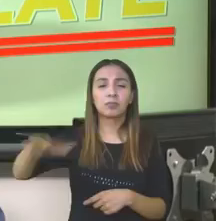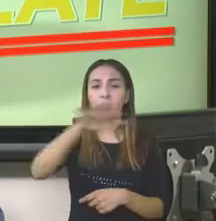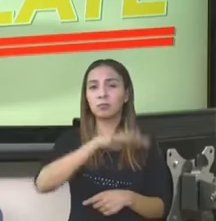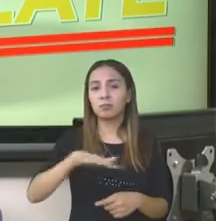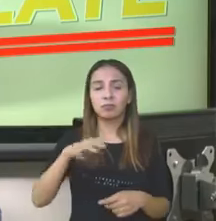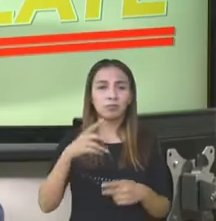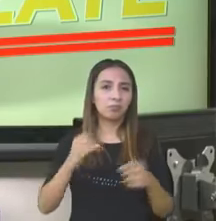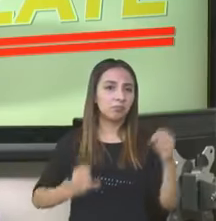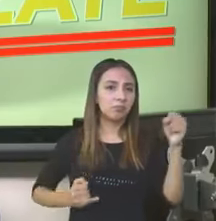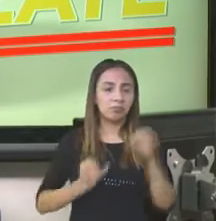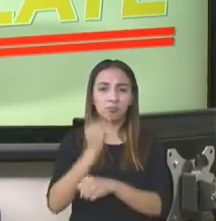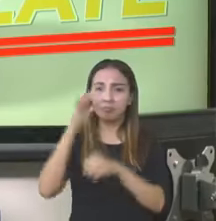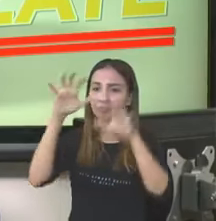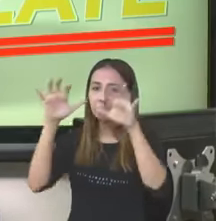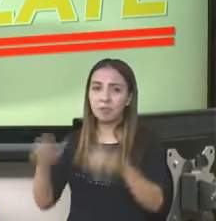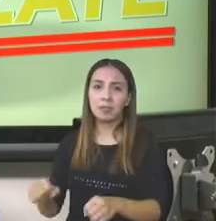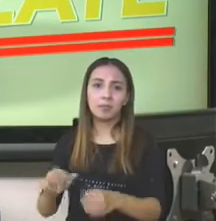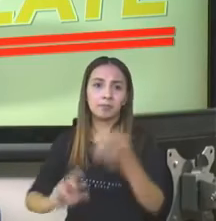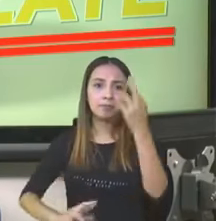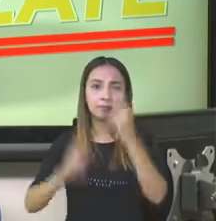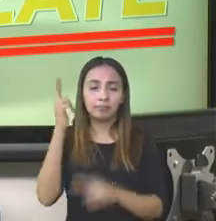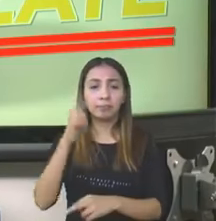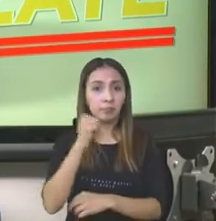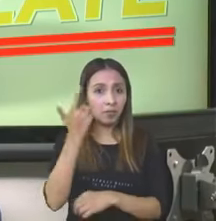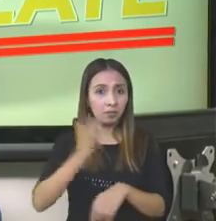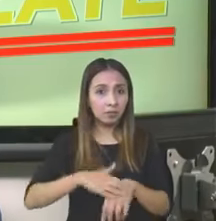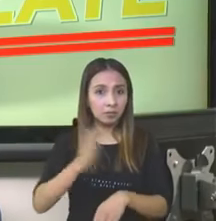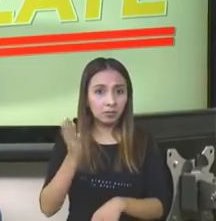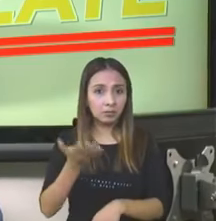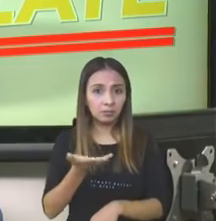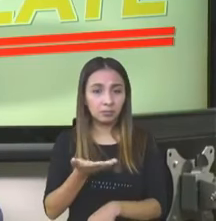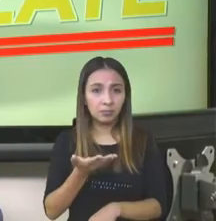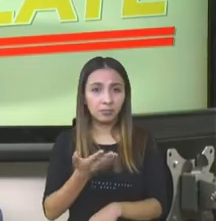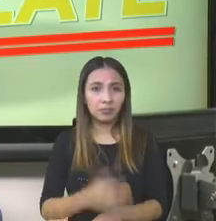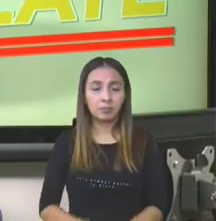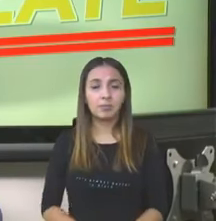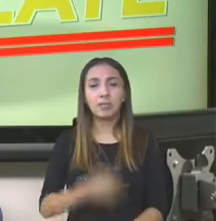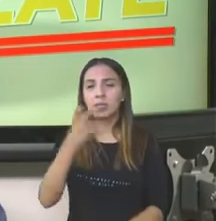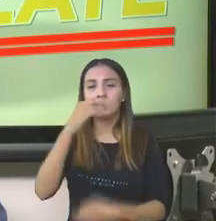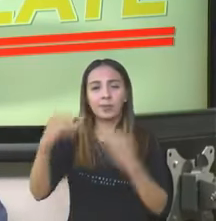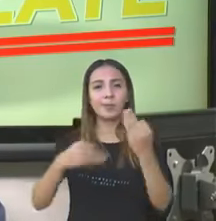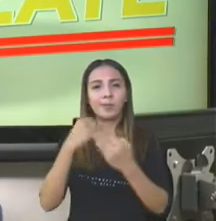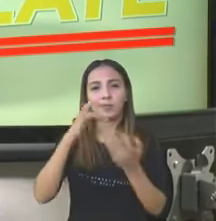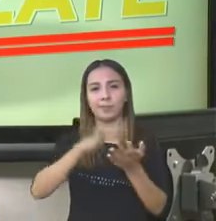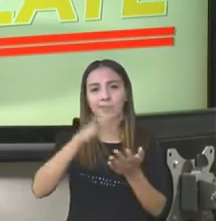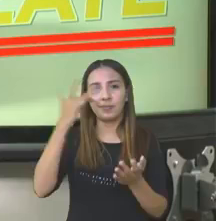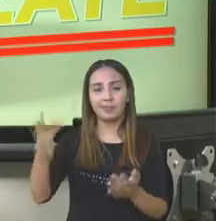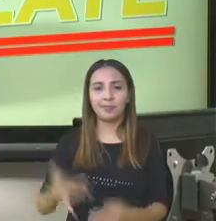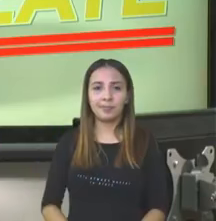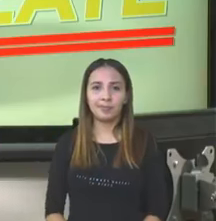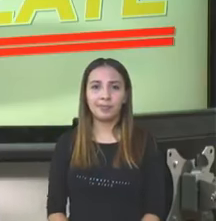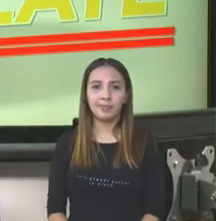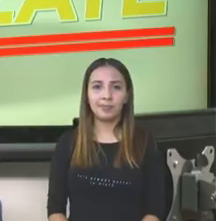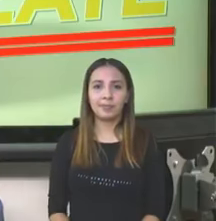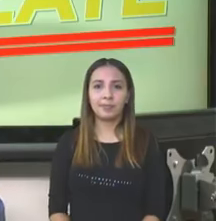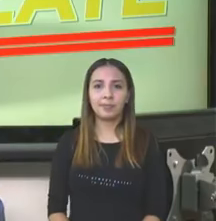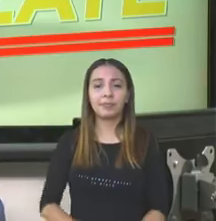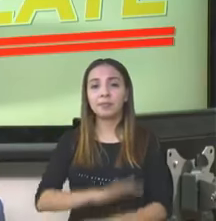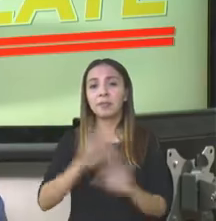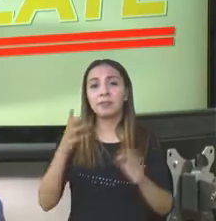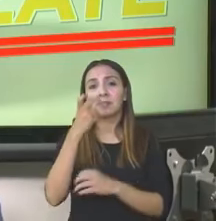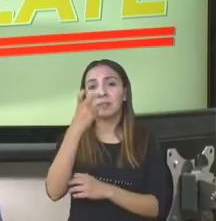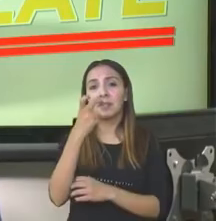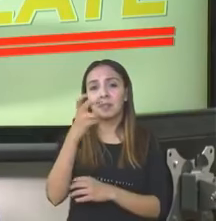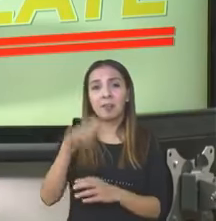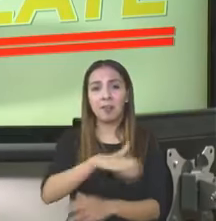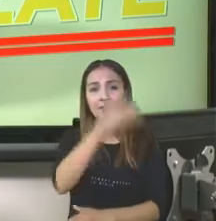las instalaciones. Muchas gracias. ¿Algo más? Es todo, gracias. Gracias, ahí lo tiene. Pues con esto